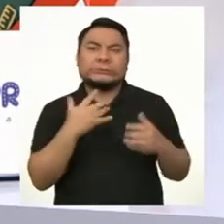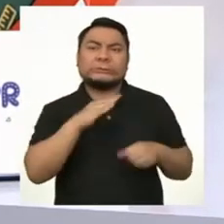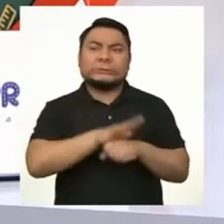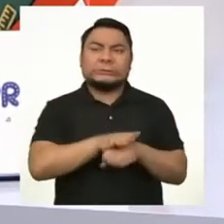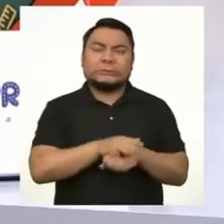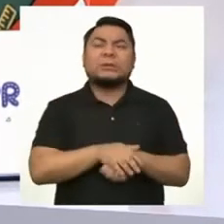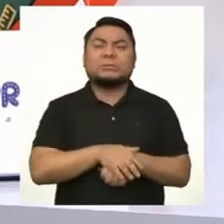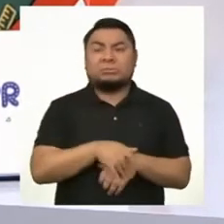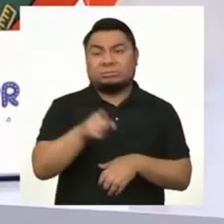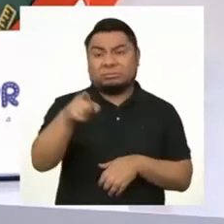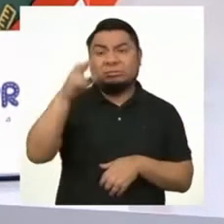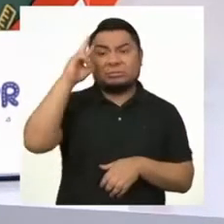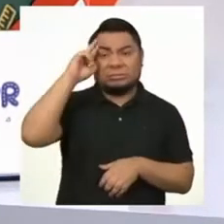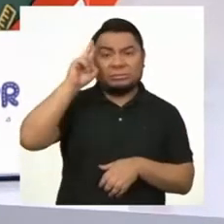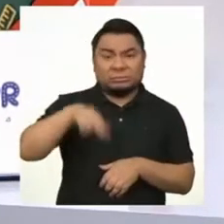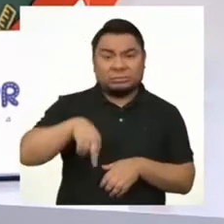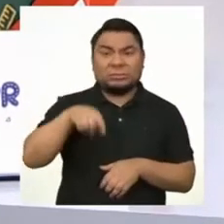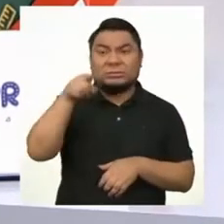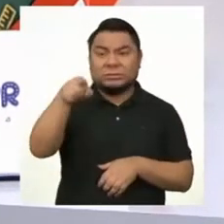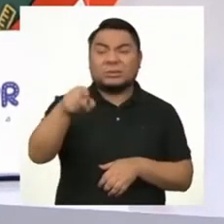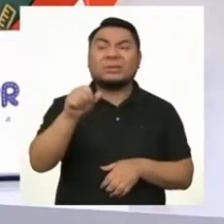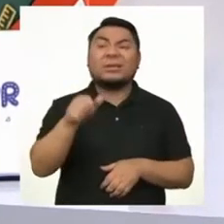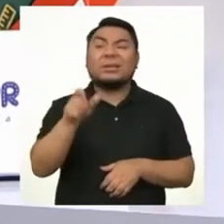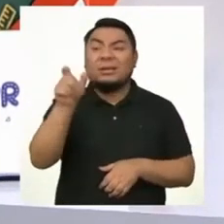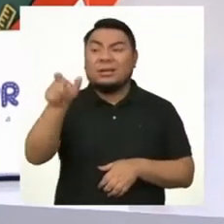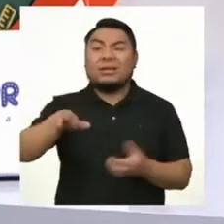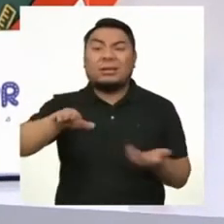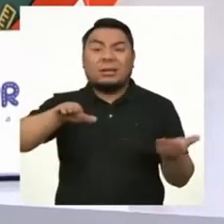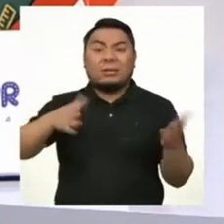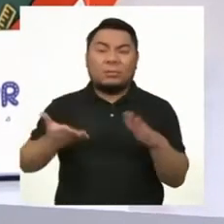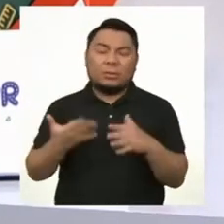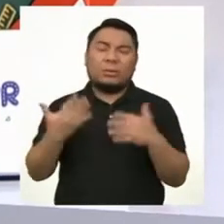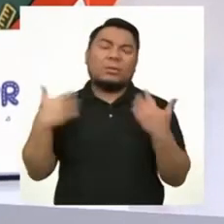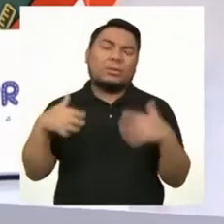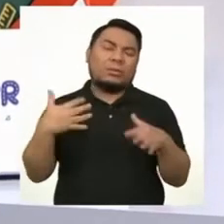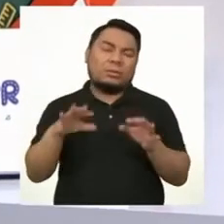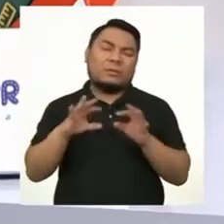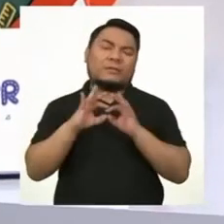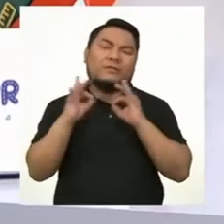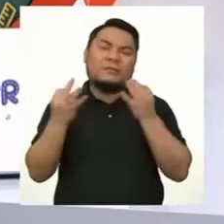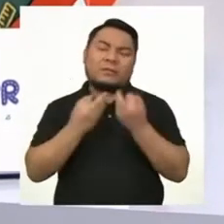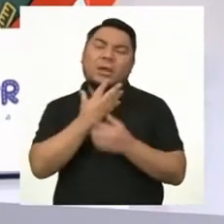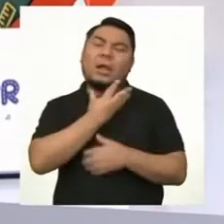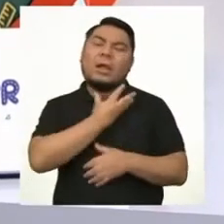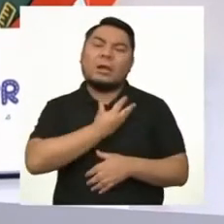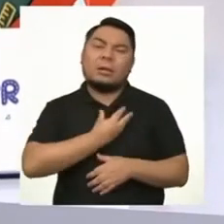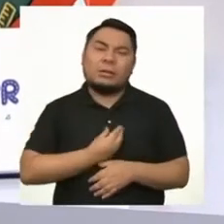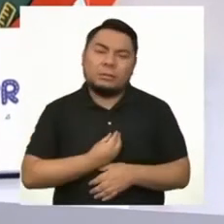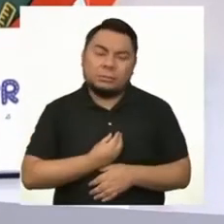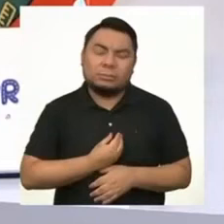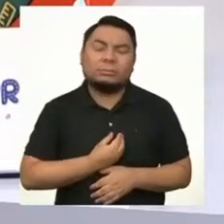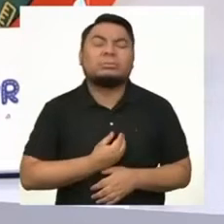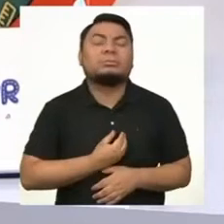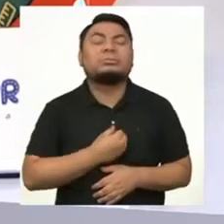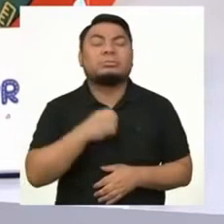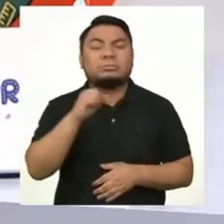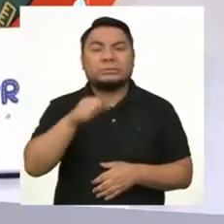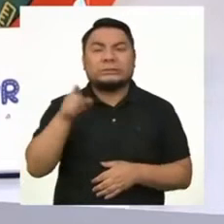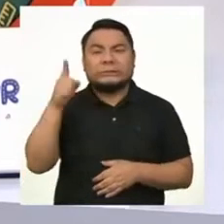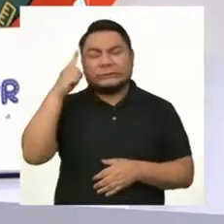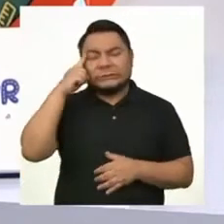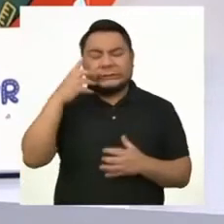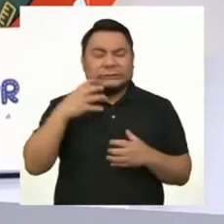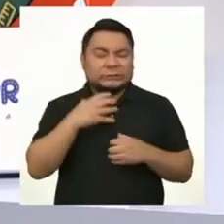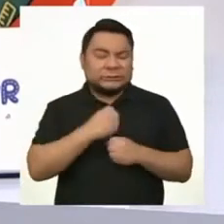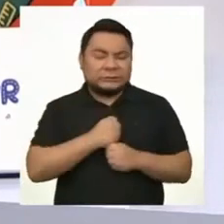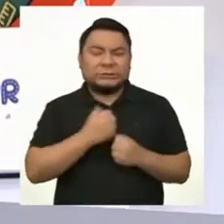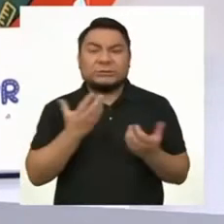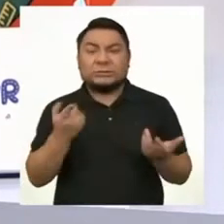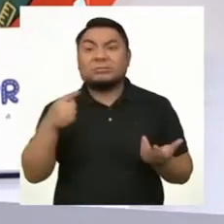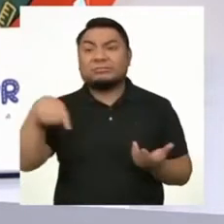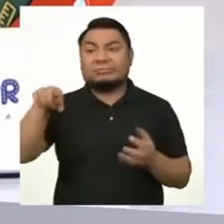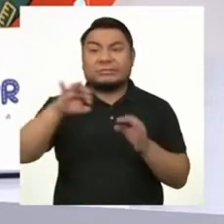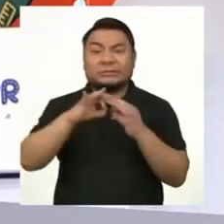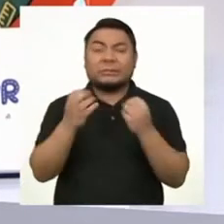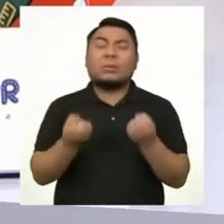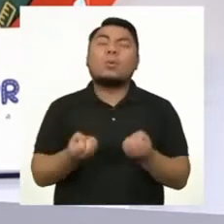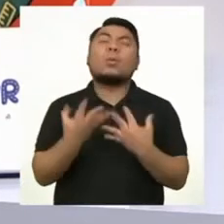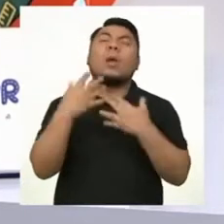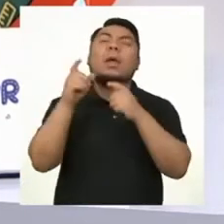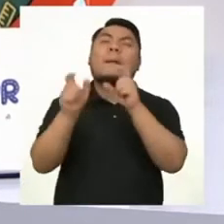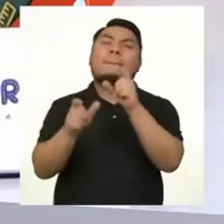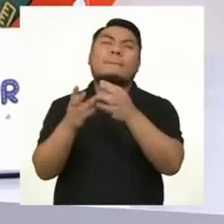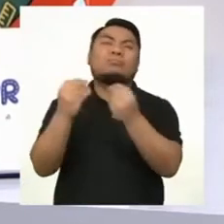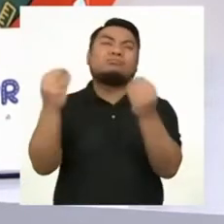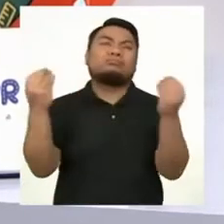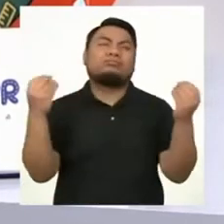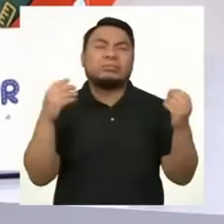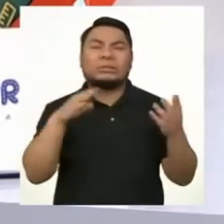tienes razón. Cada pérdida significa una familia triste y puede ser abrumador pensar en cuántas se